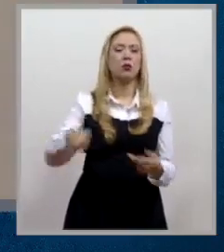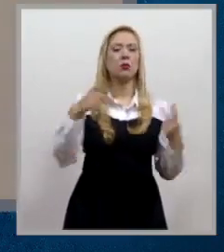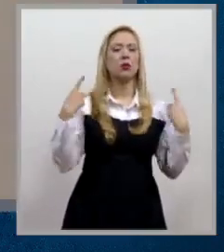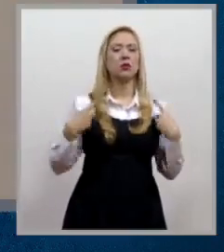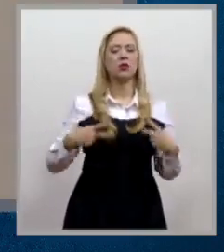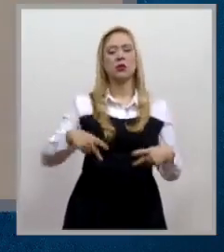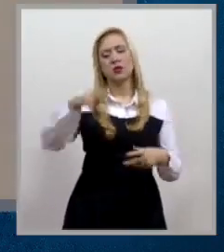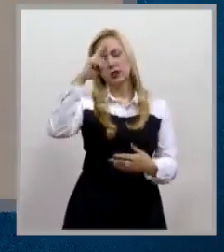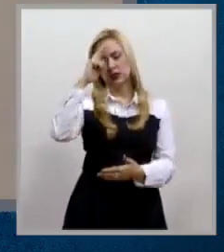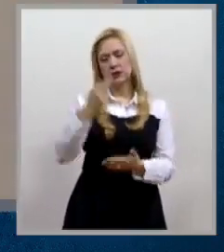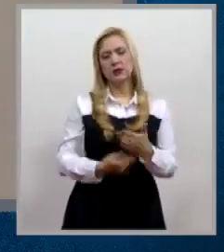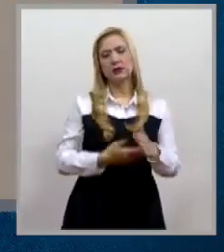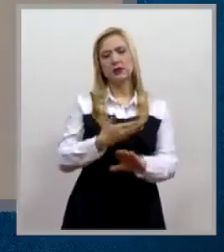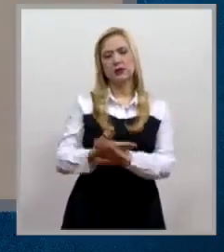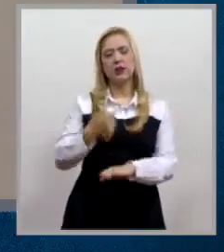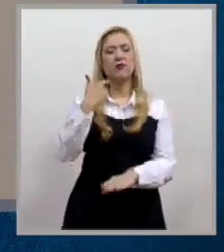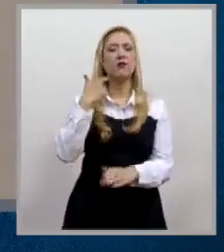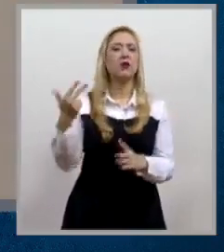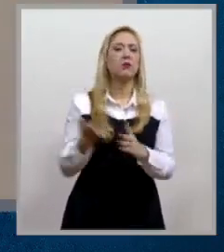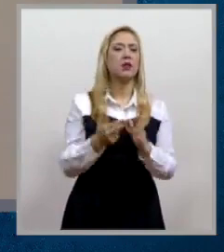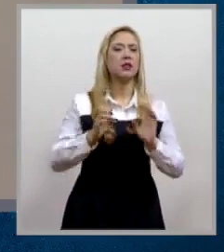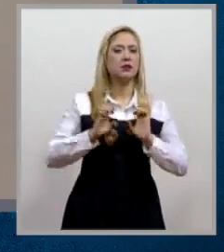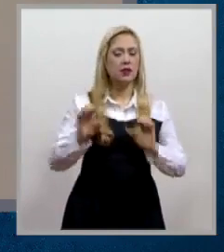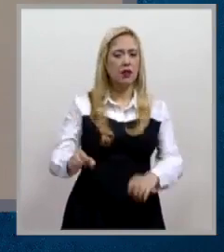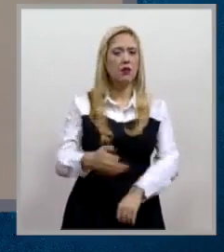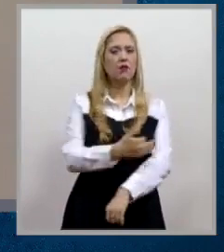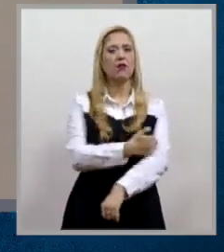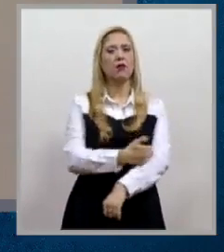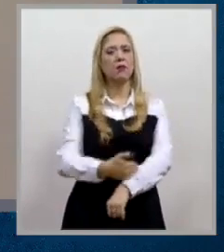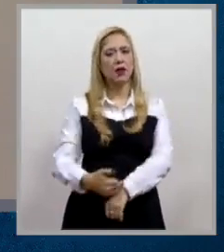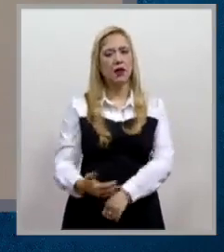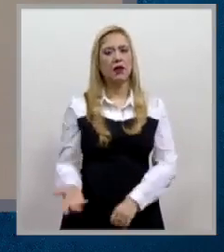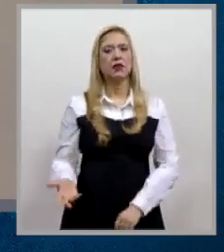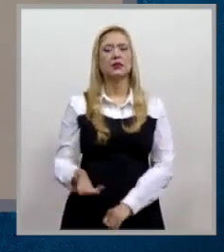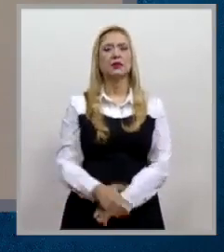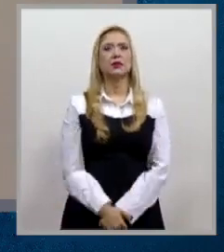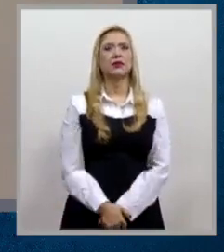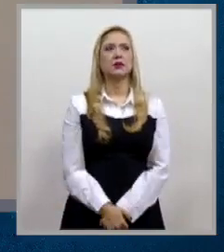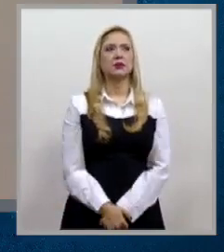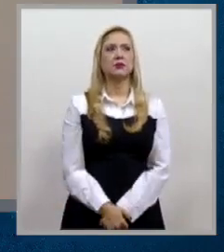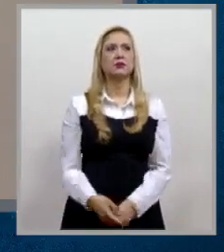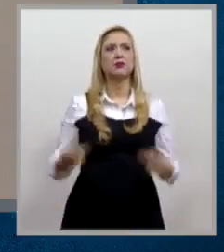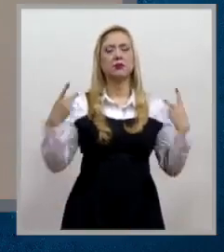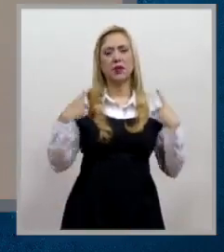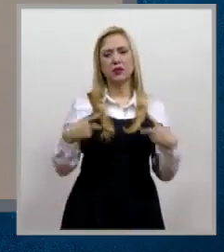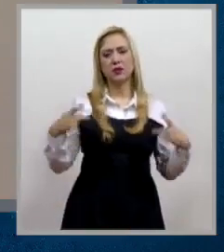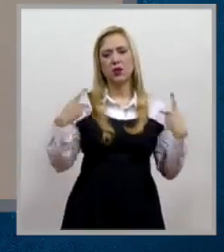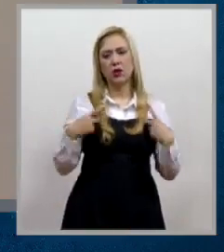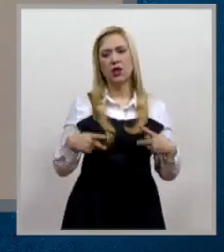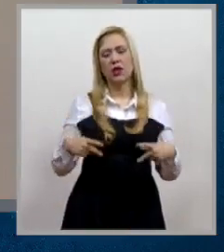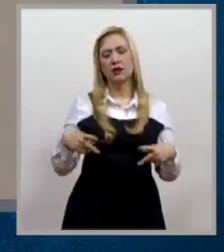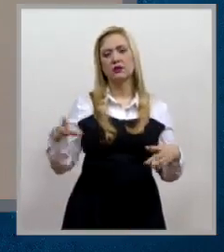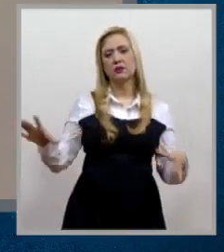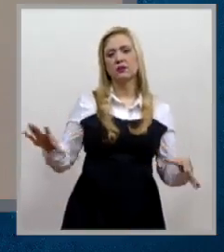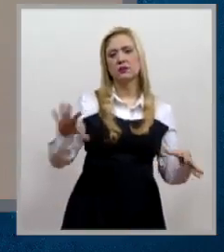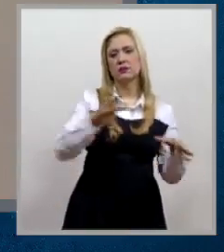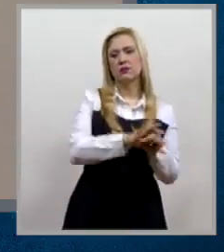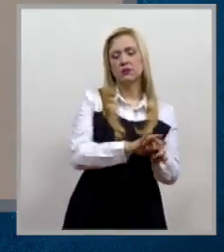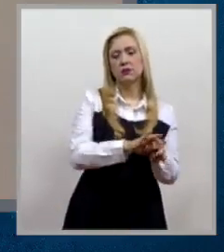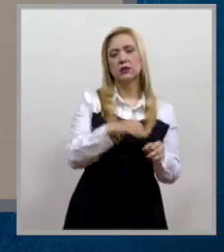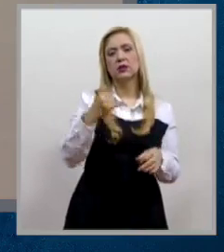víctimas de feminicidio, familiares y digamos, personas relacionadas,